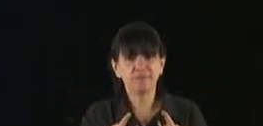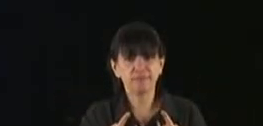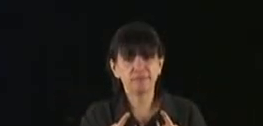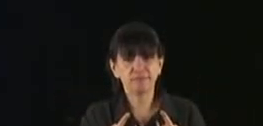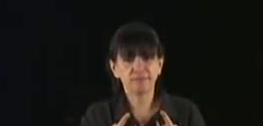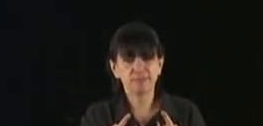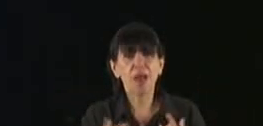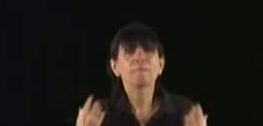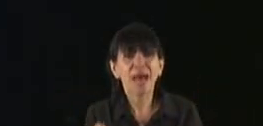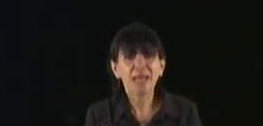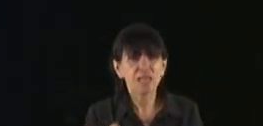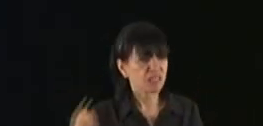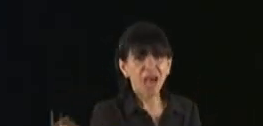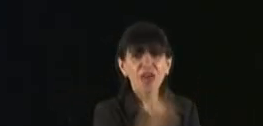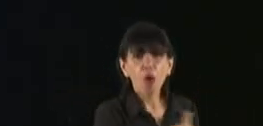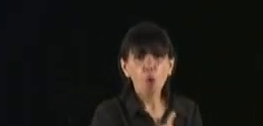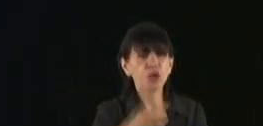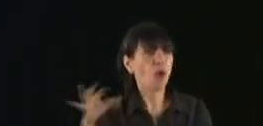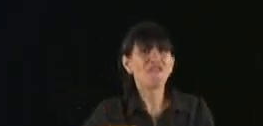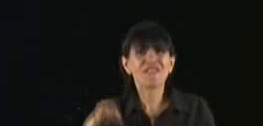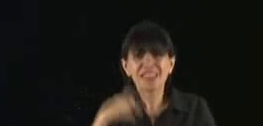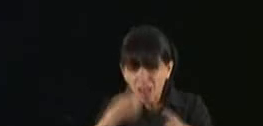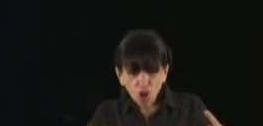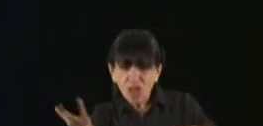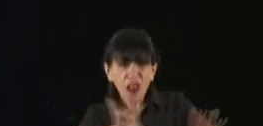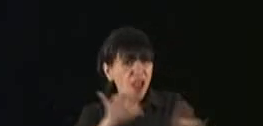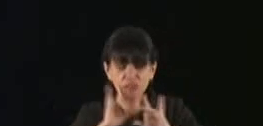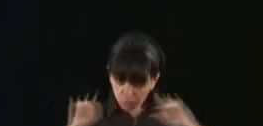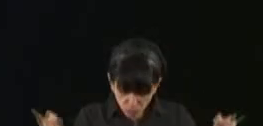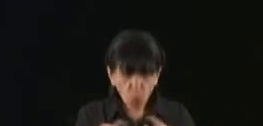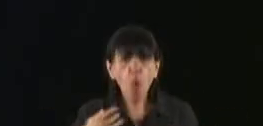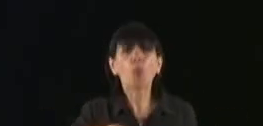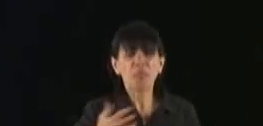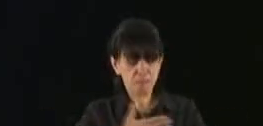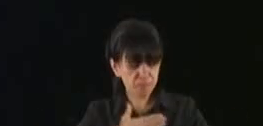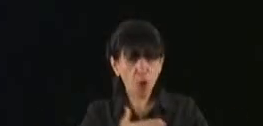para que puedan ejercer su libertad a pleno, para que se hagan dueños de su vida.